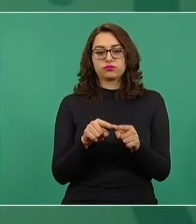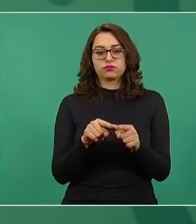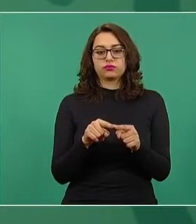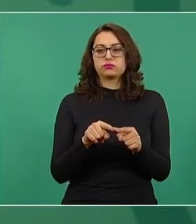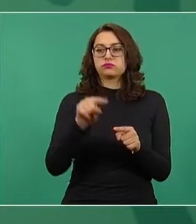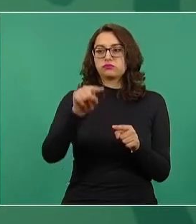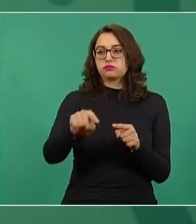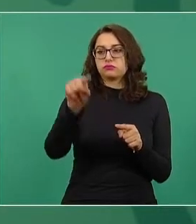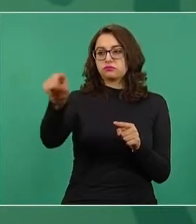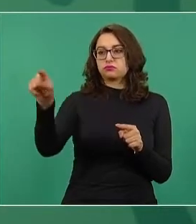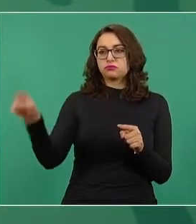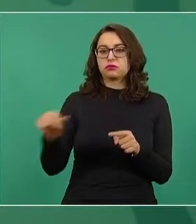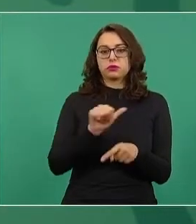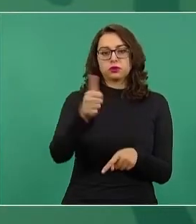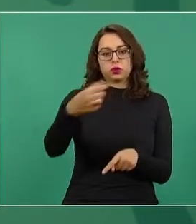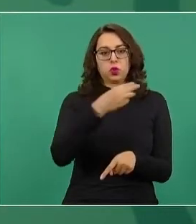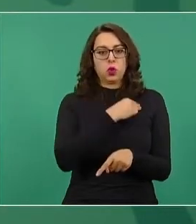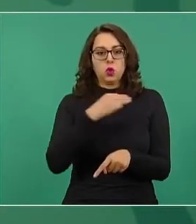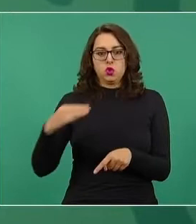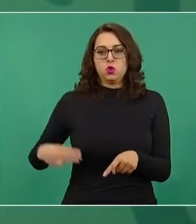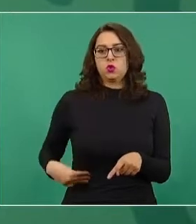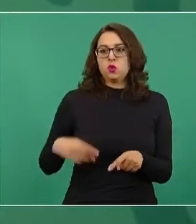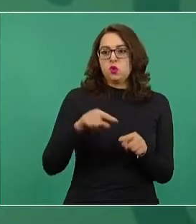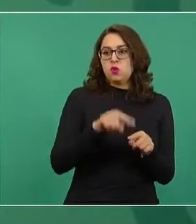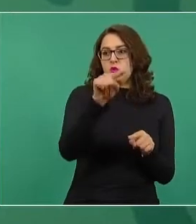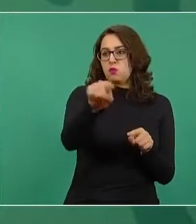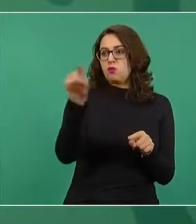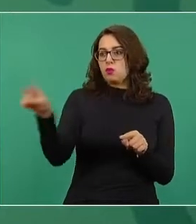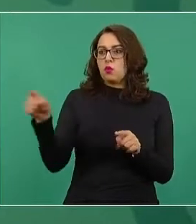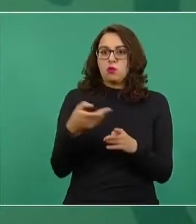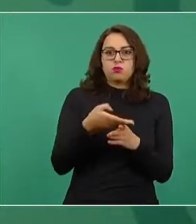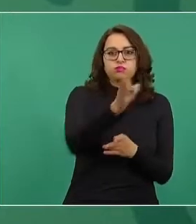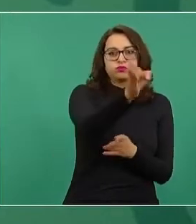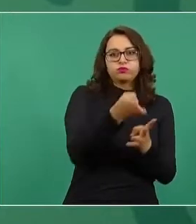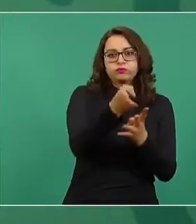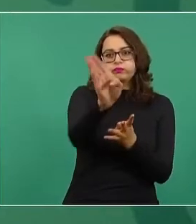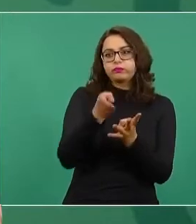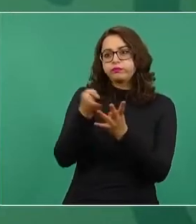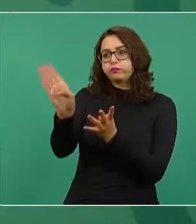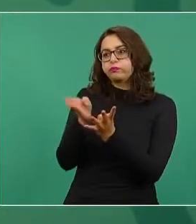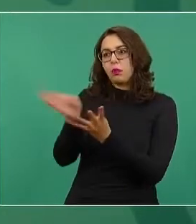a otros municipios de